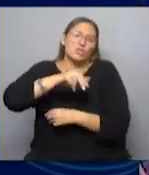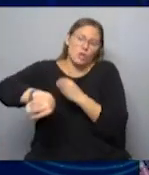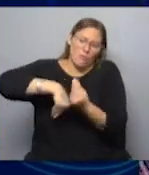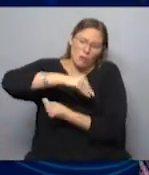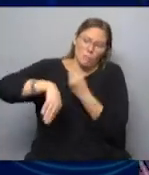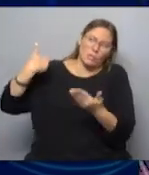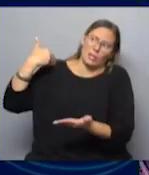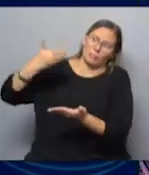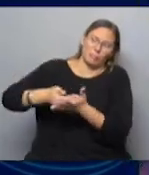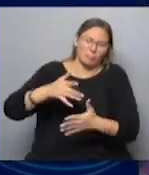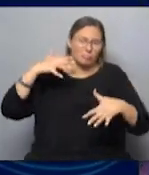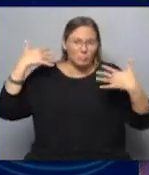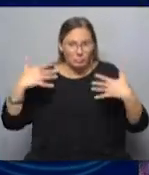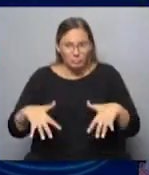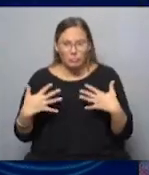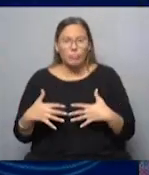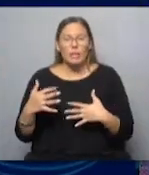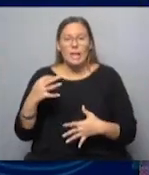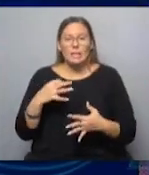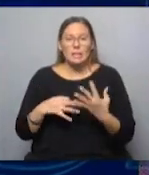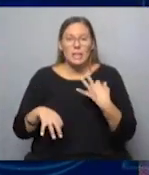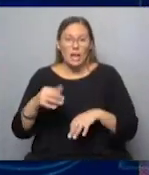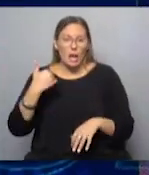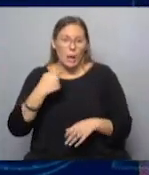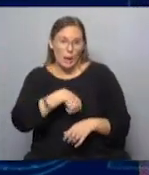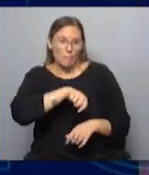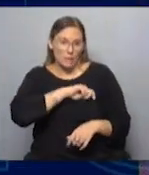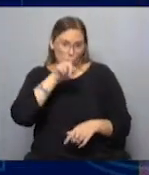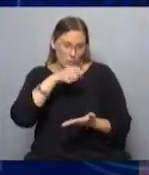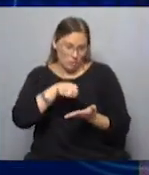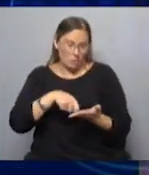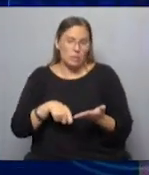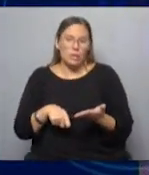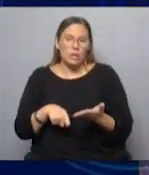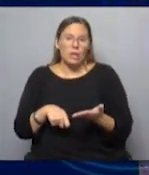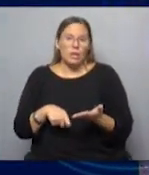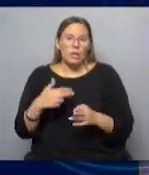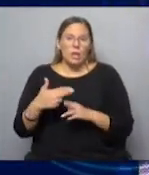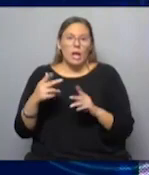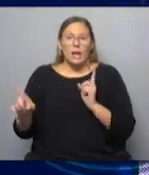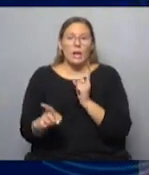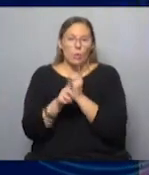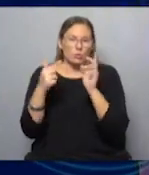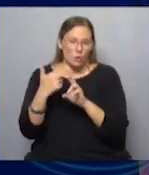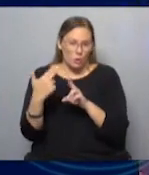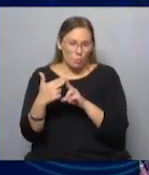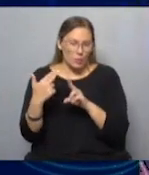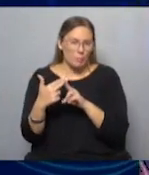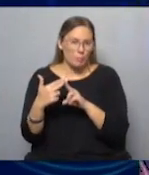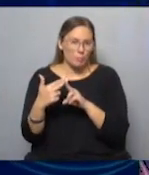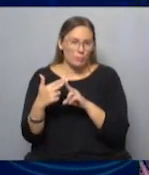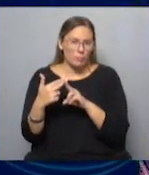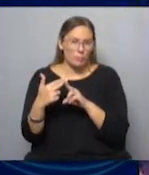de tener para ser más la obra la obra española que es española la obra que se llamaba el reencuentro precisamente